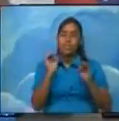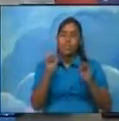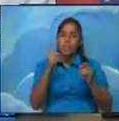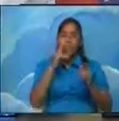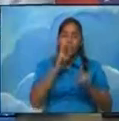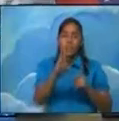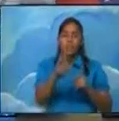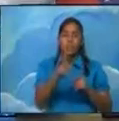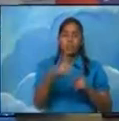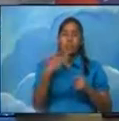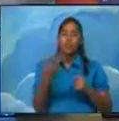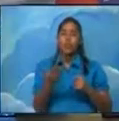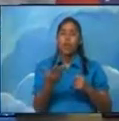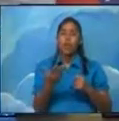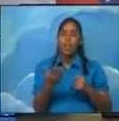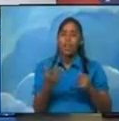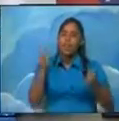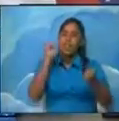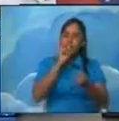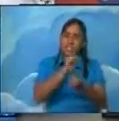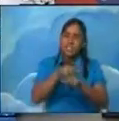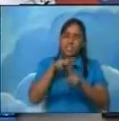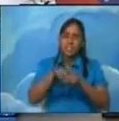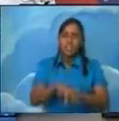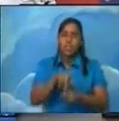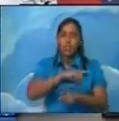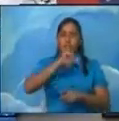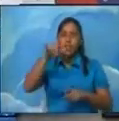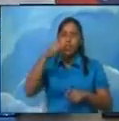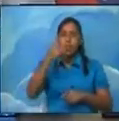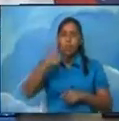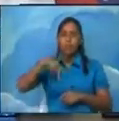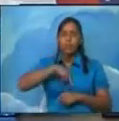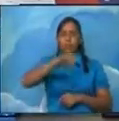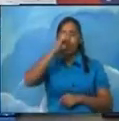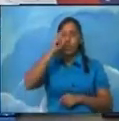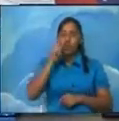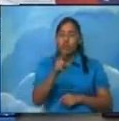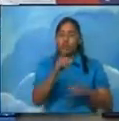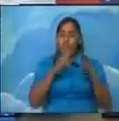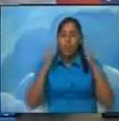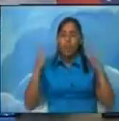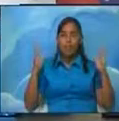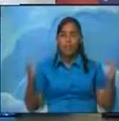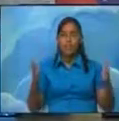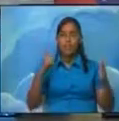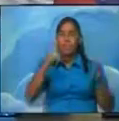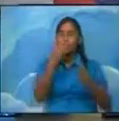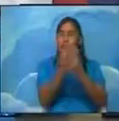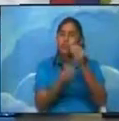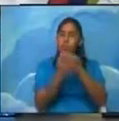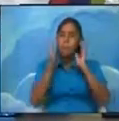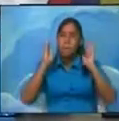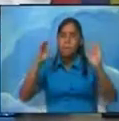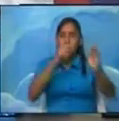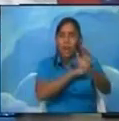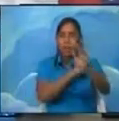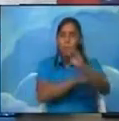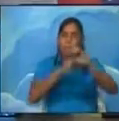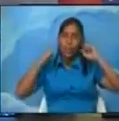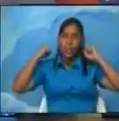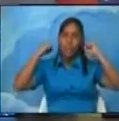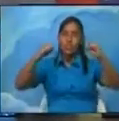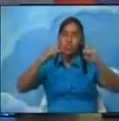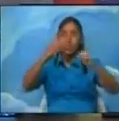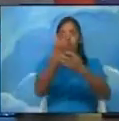que no han sabido ni visto el castigo de Jehová vuestro Dios, su grandeza, su mano poderosa y